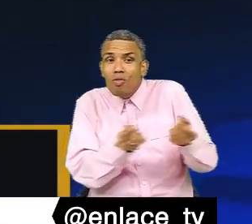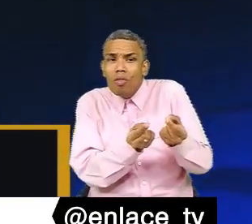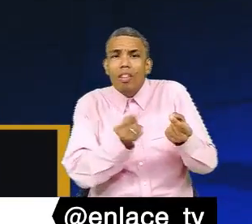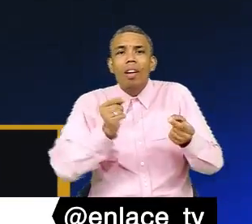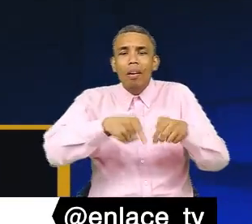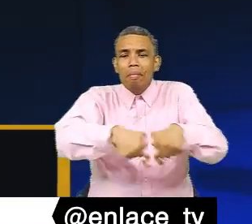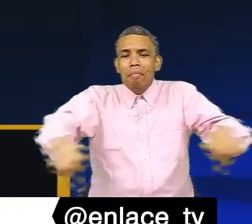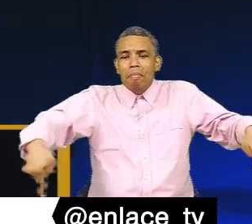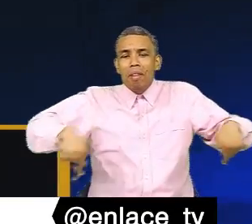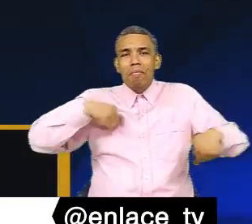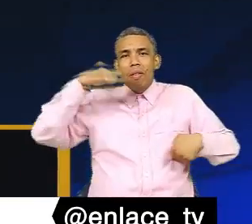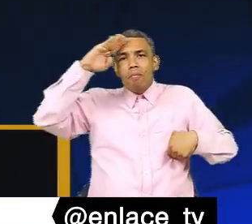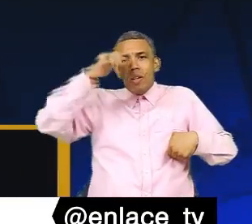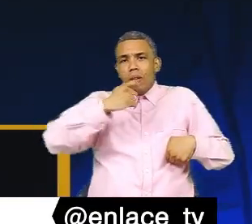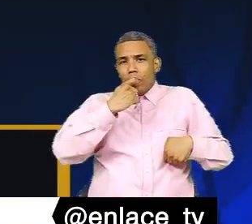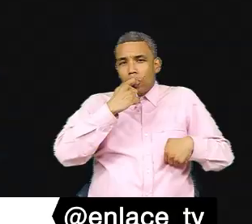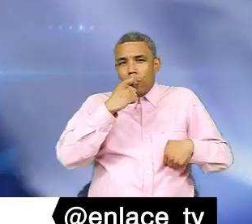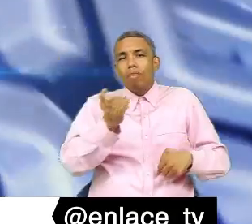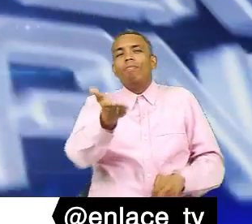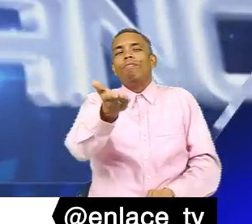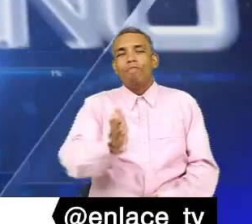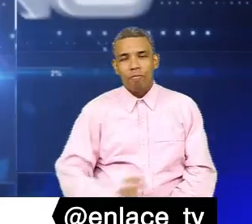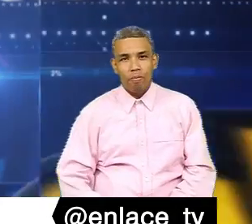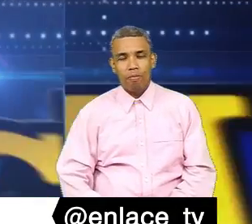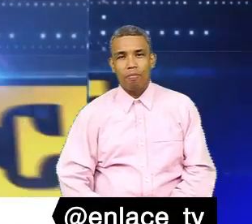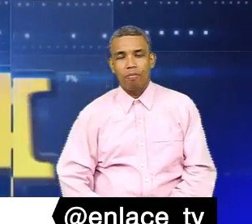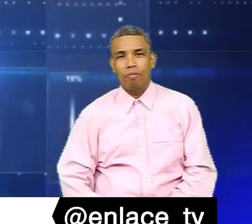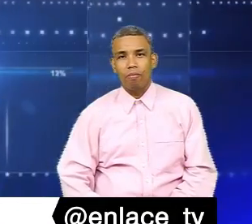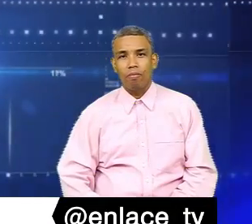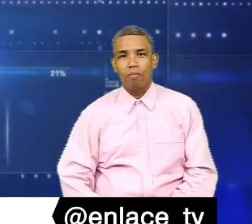de la inspección de tránsito y transporte.